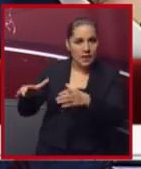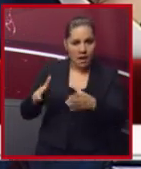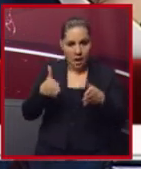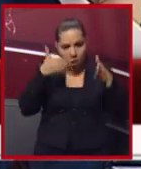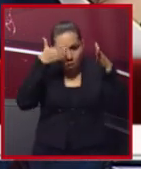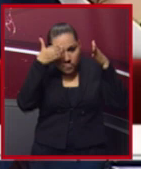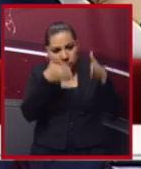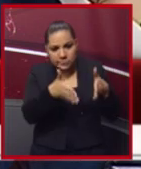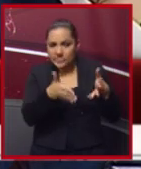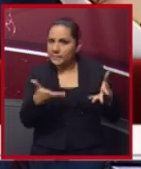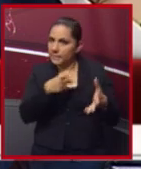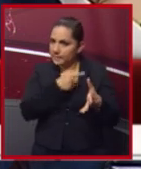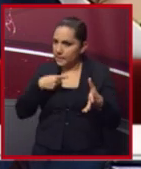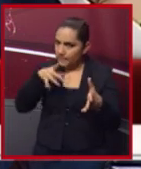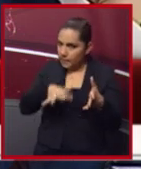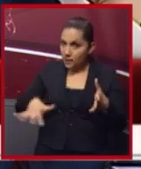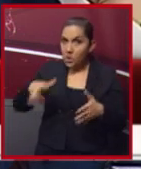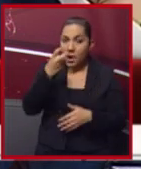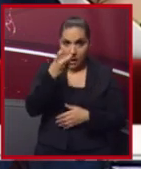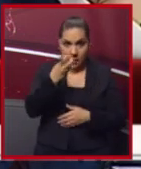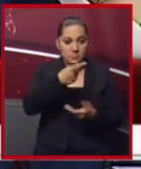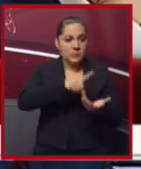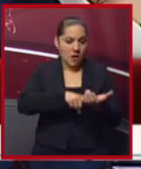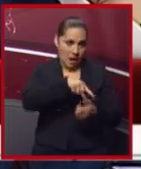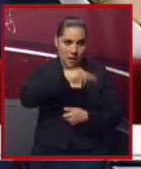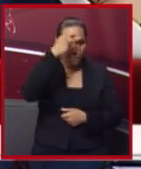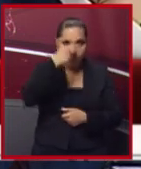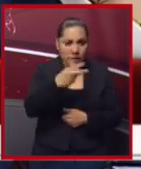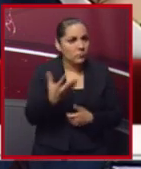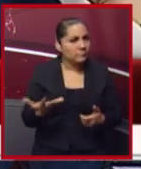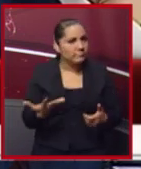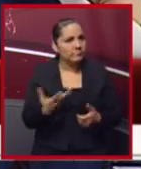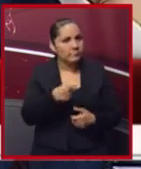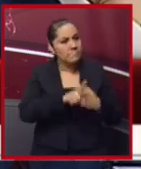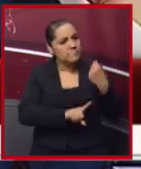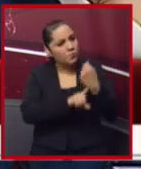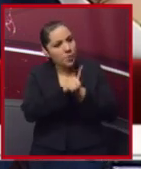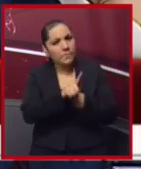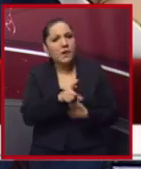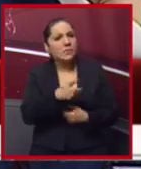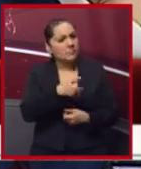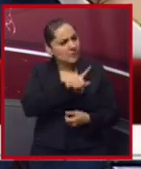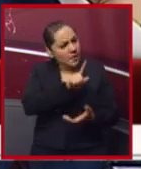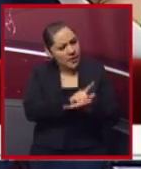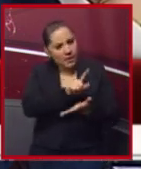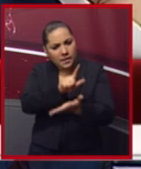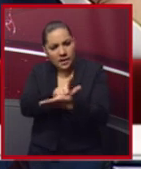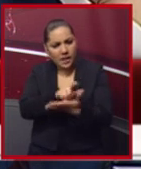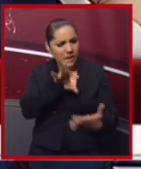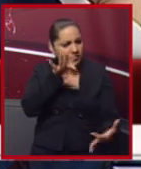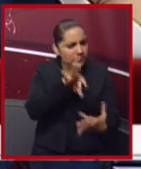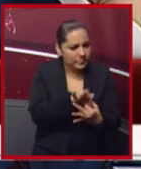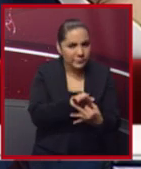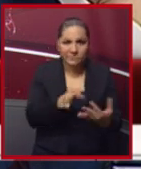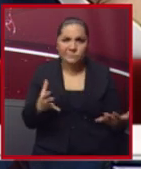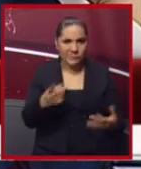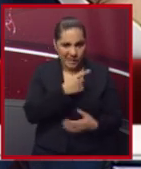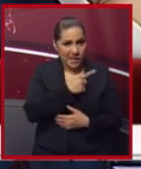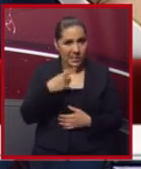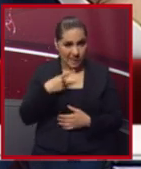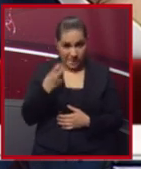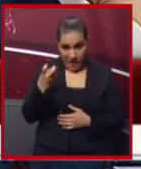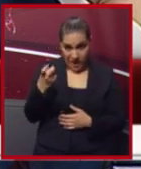del país, hace un daño grave afectando al Estado de Derecho. También ese actuar daña a